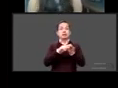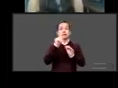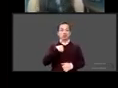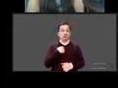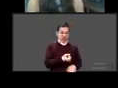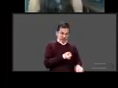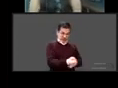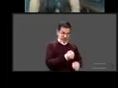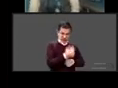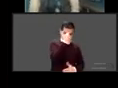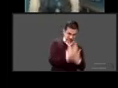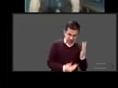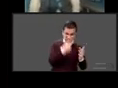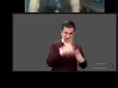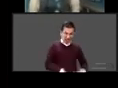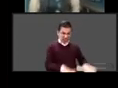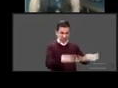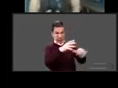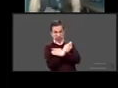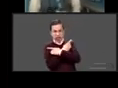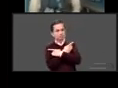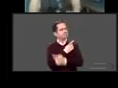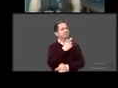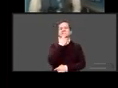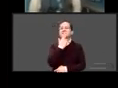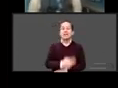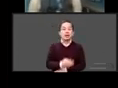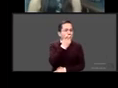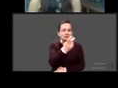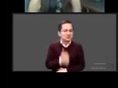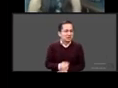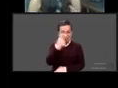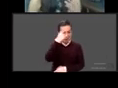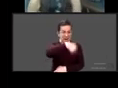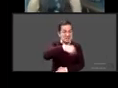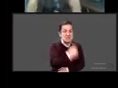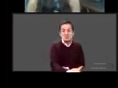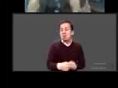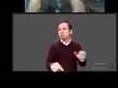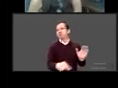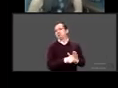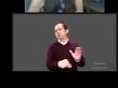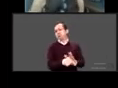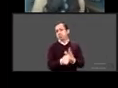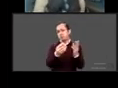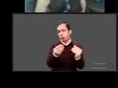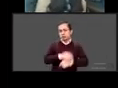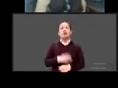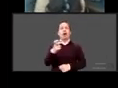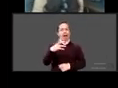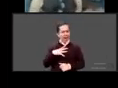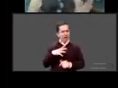muy malos en niñas y niños. Tienen toda una página que hay herramientas en español, tanto para niños pequeños,